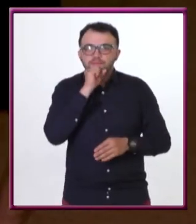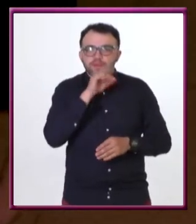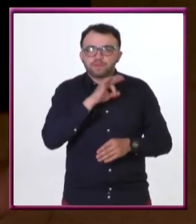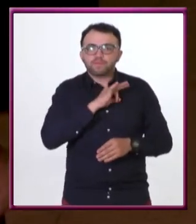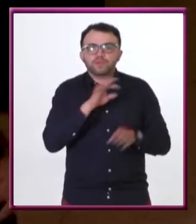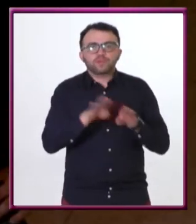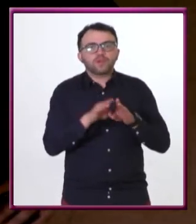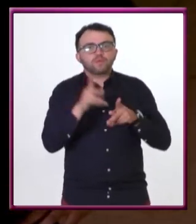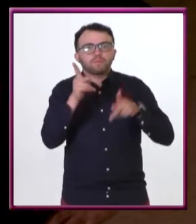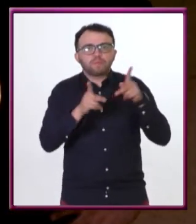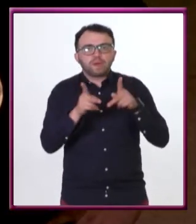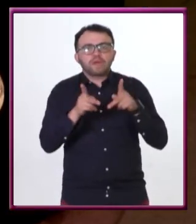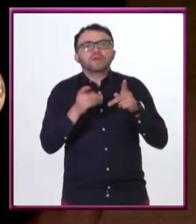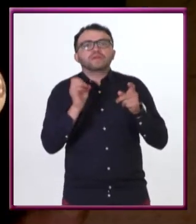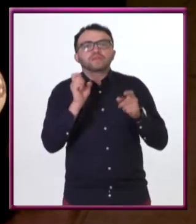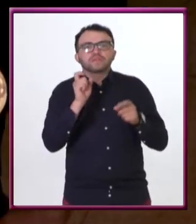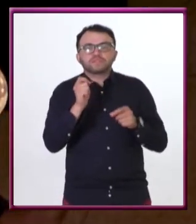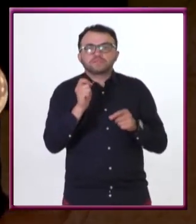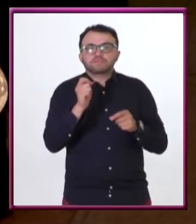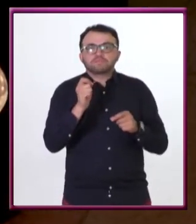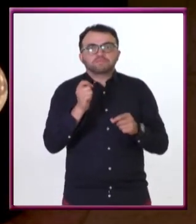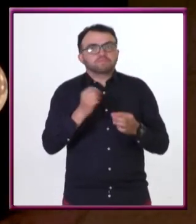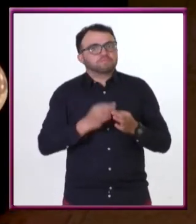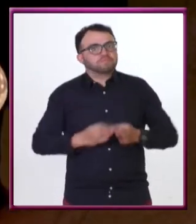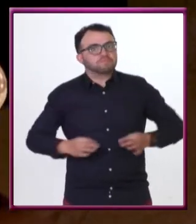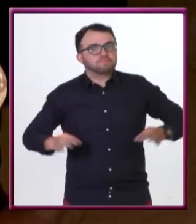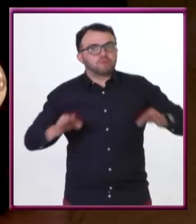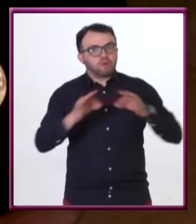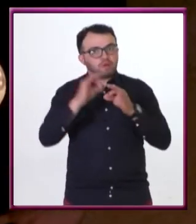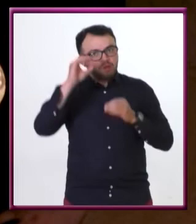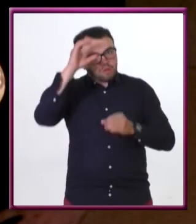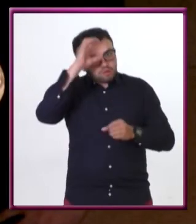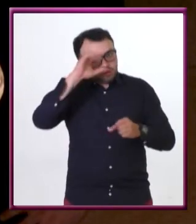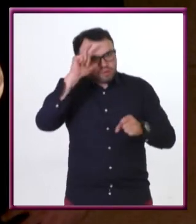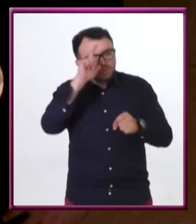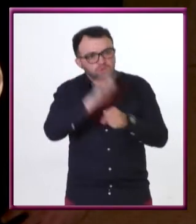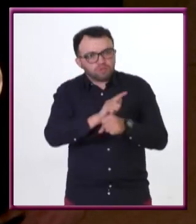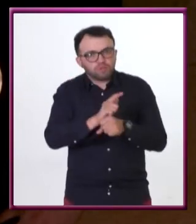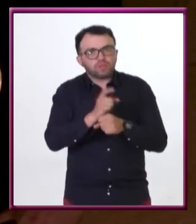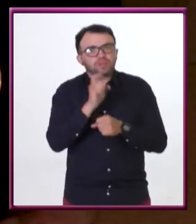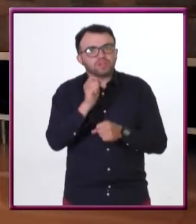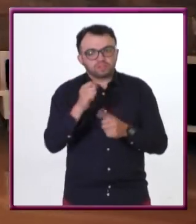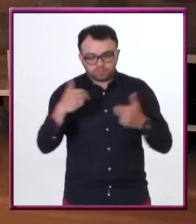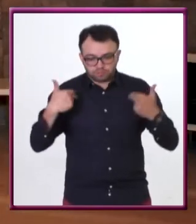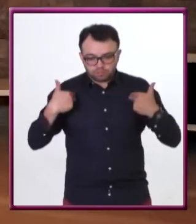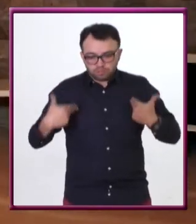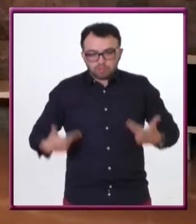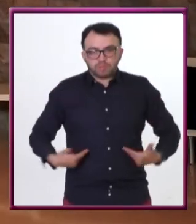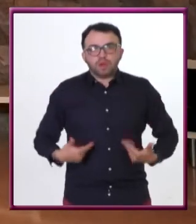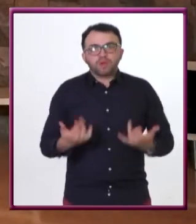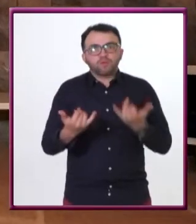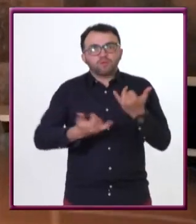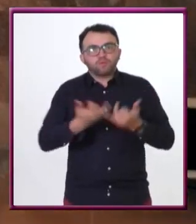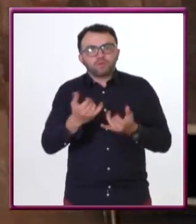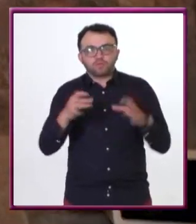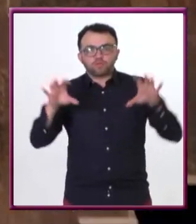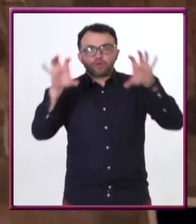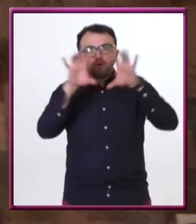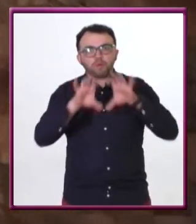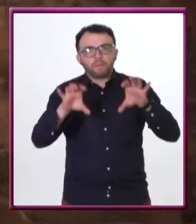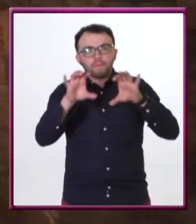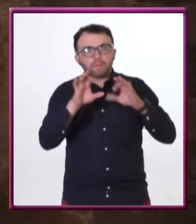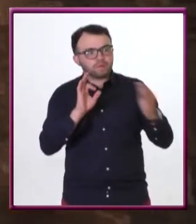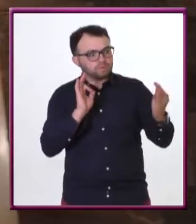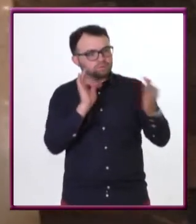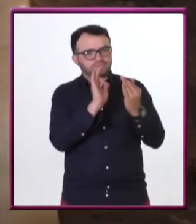de su importancia cultural y del desarrollo tecnológico que ha traído el que humanos jueguen contra computadoras. A ver, cuéntame más, eso me